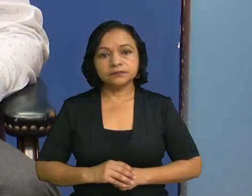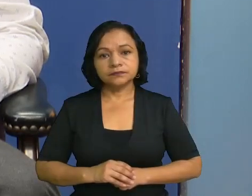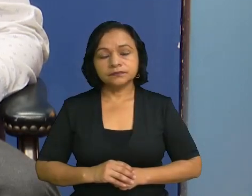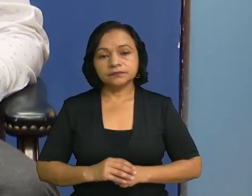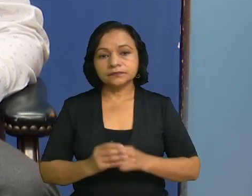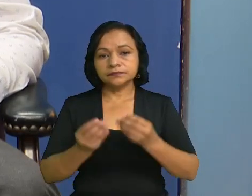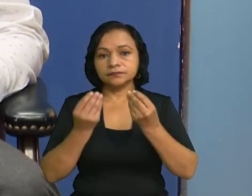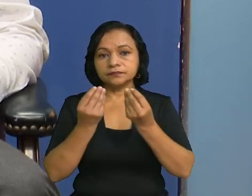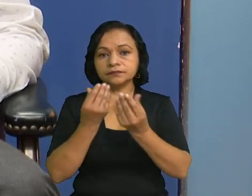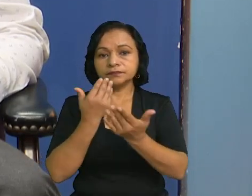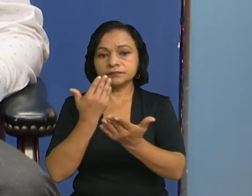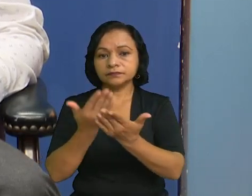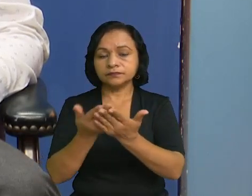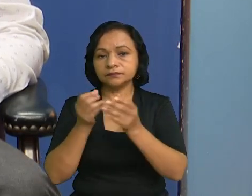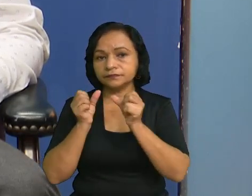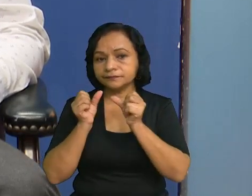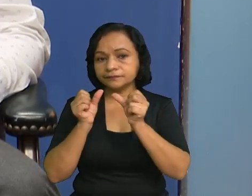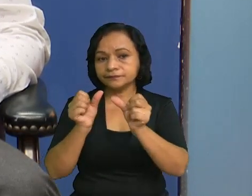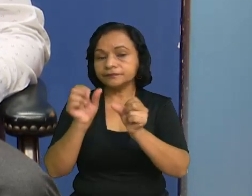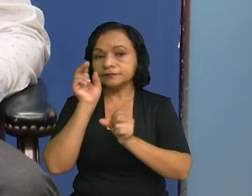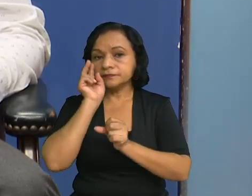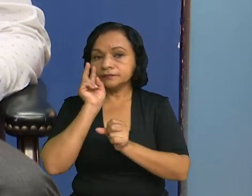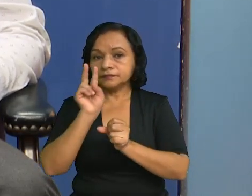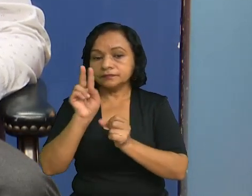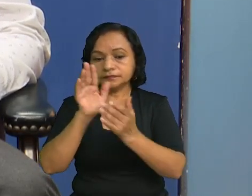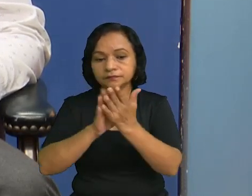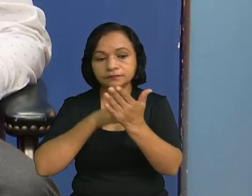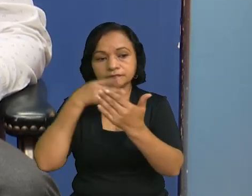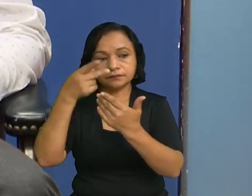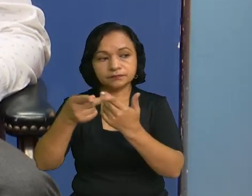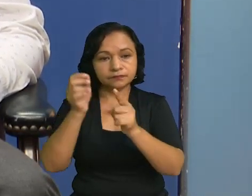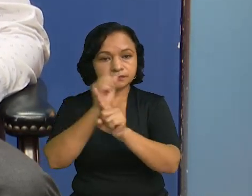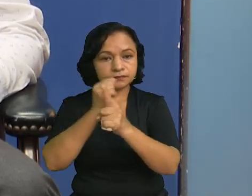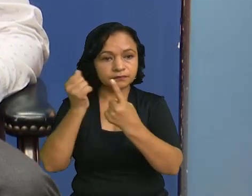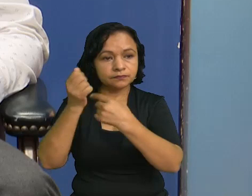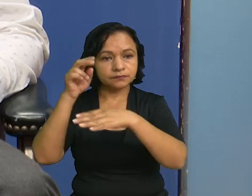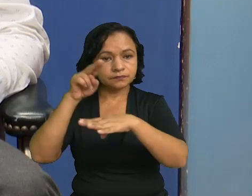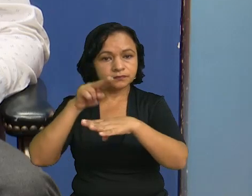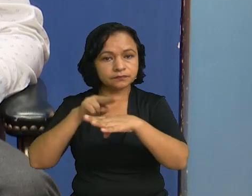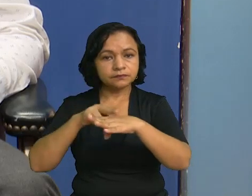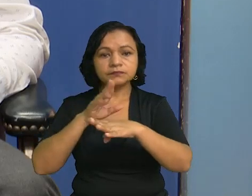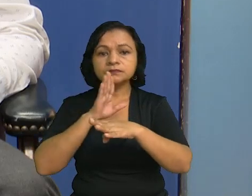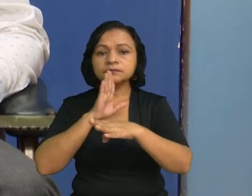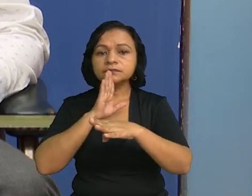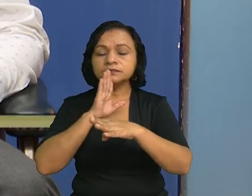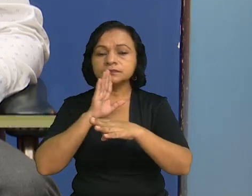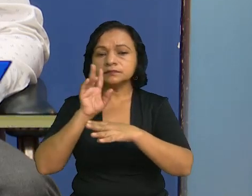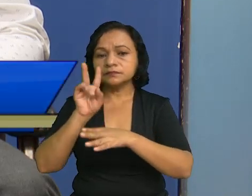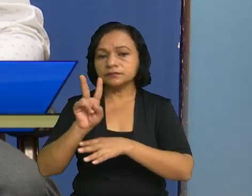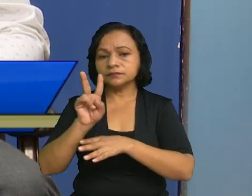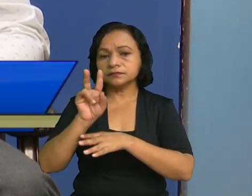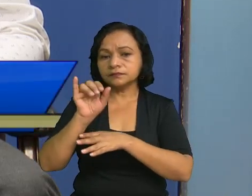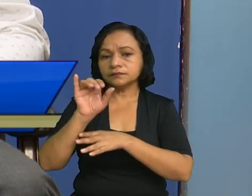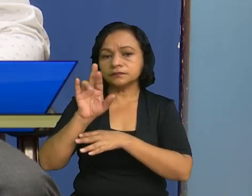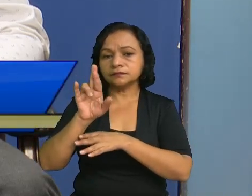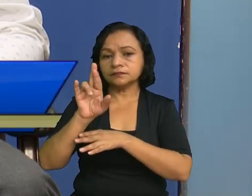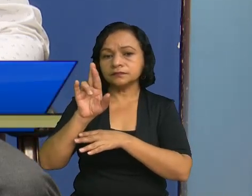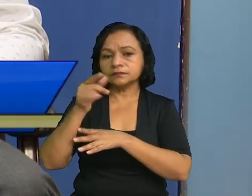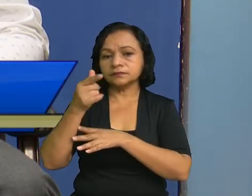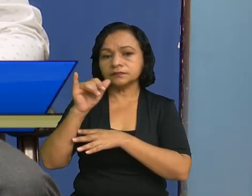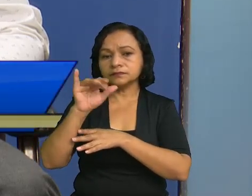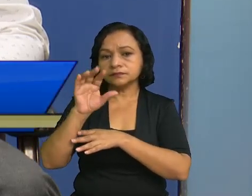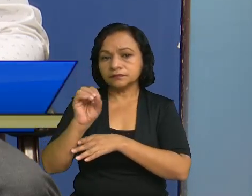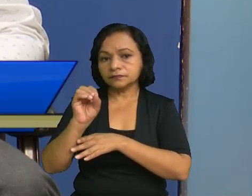muchísimas gracias porque tenían compañeros en su programa desde el parlament o continuamos nuestra conversación con el compañero virgilio bravo director